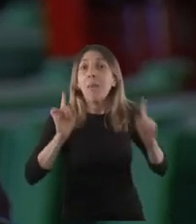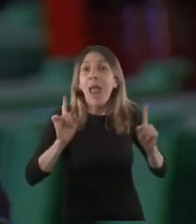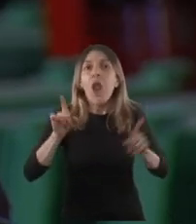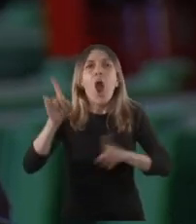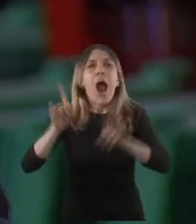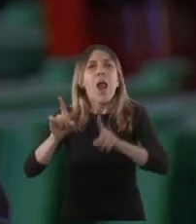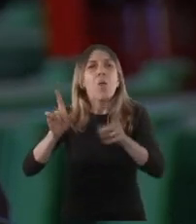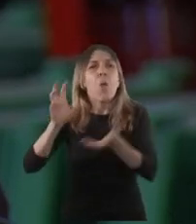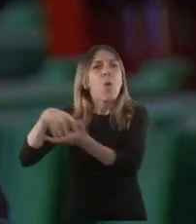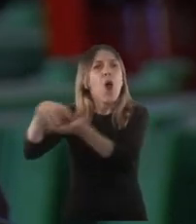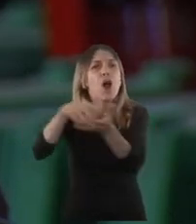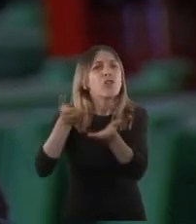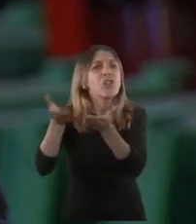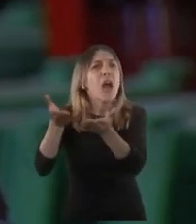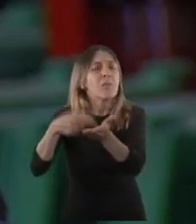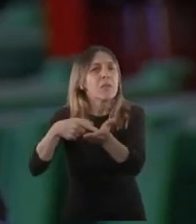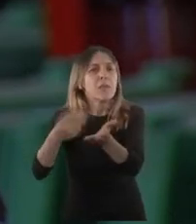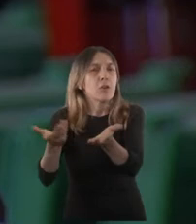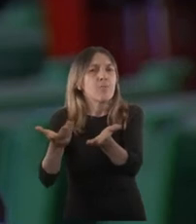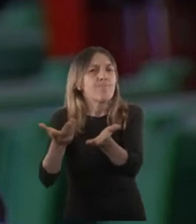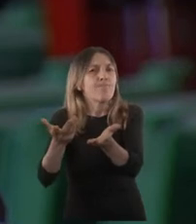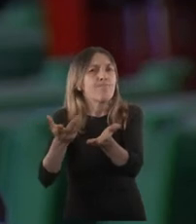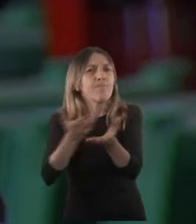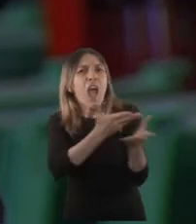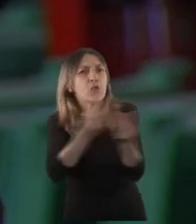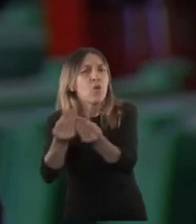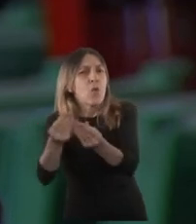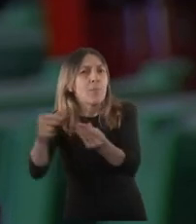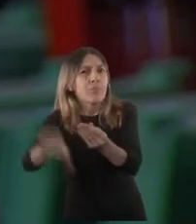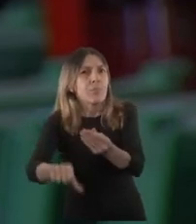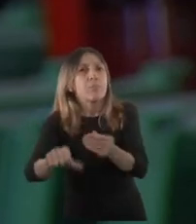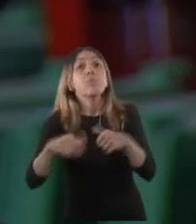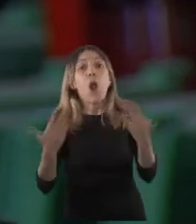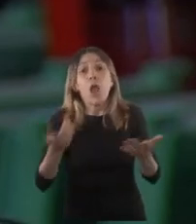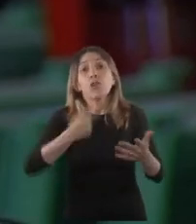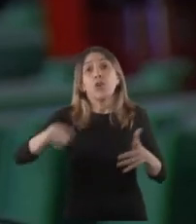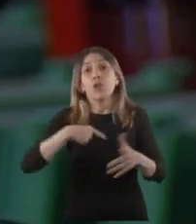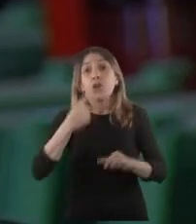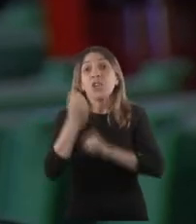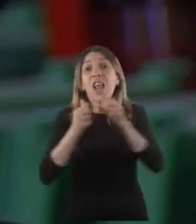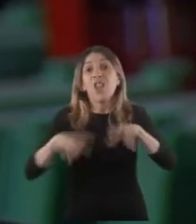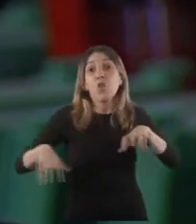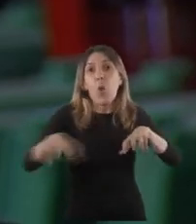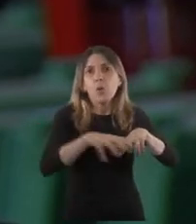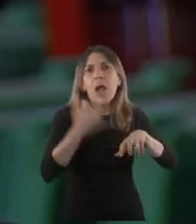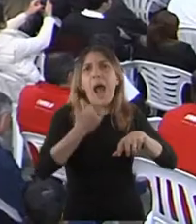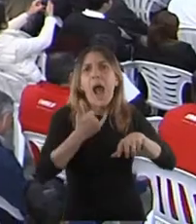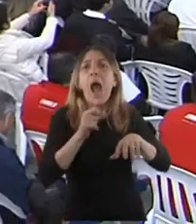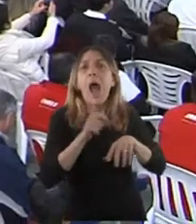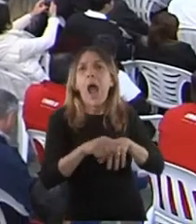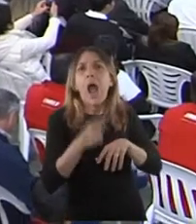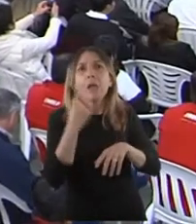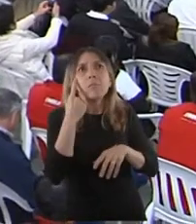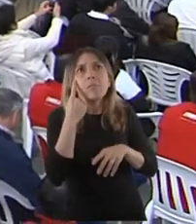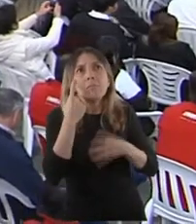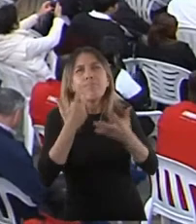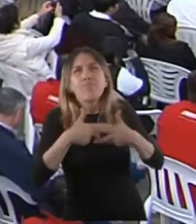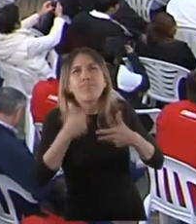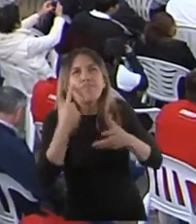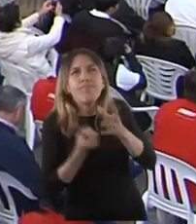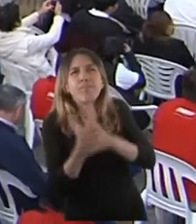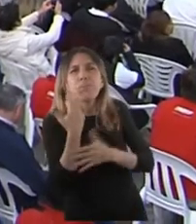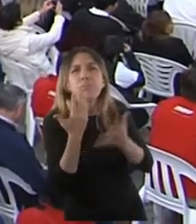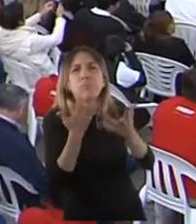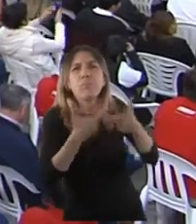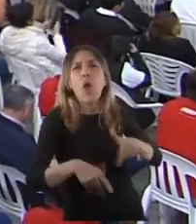servicios no le alcanzó. Nosotros en la parte industrial, a través de protocolos que fuimos llevando a